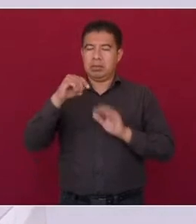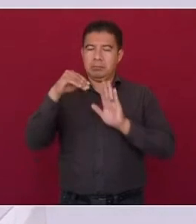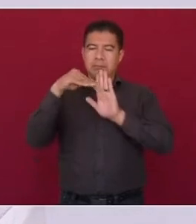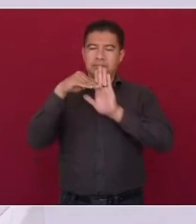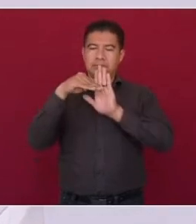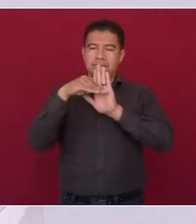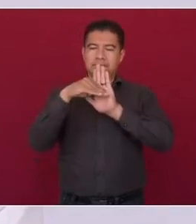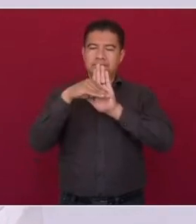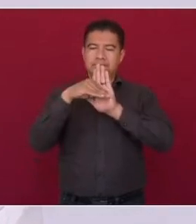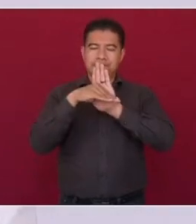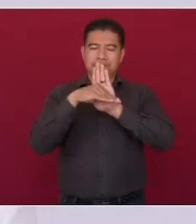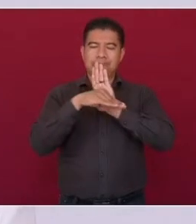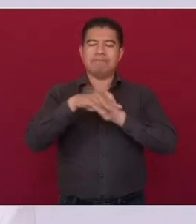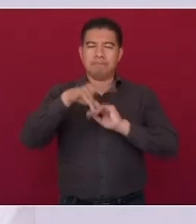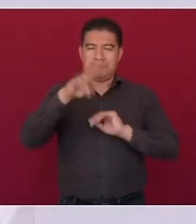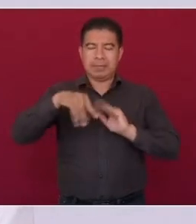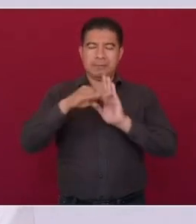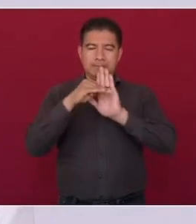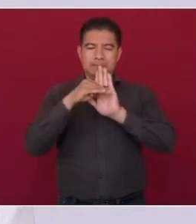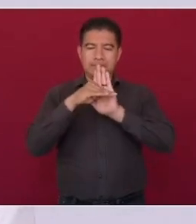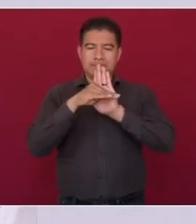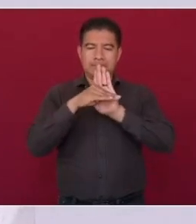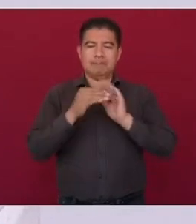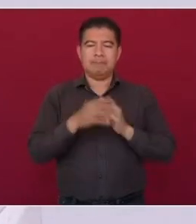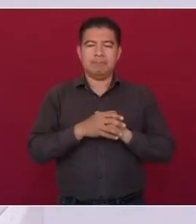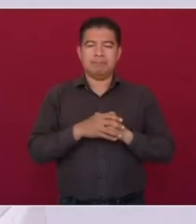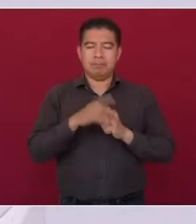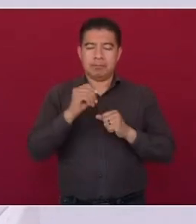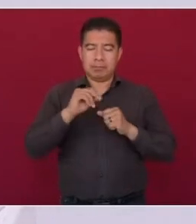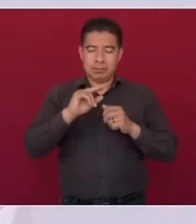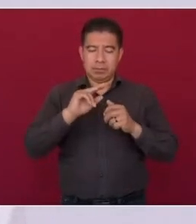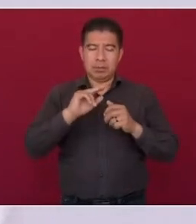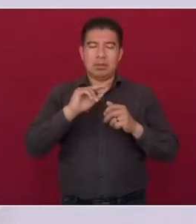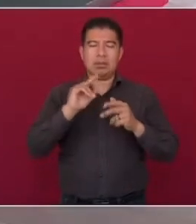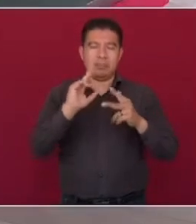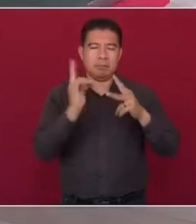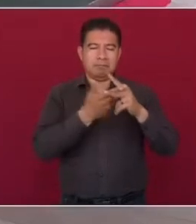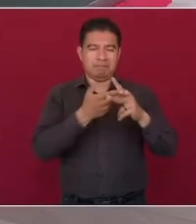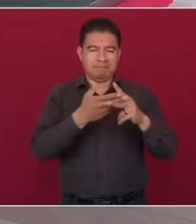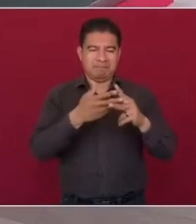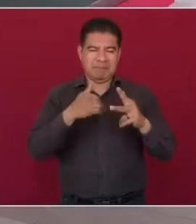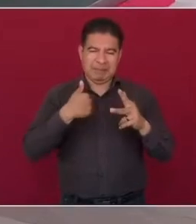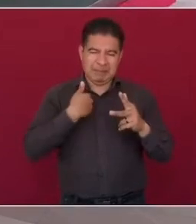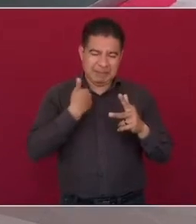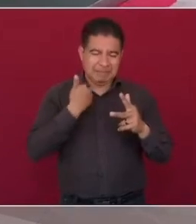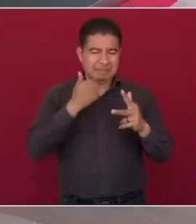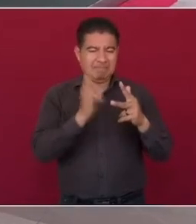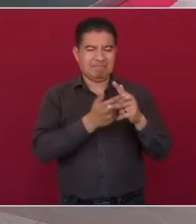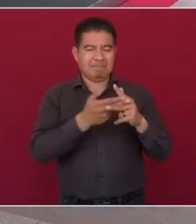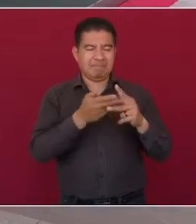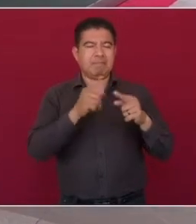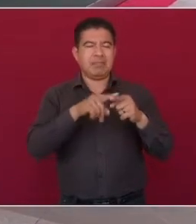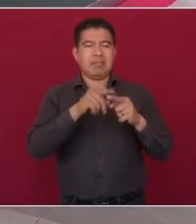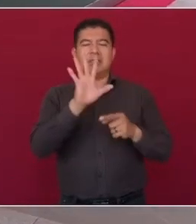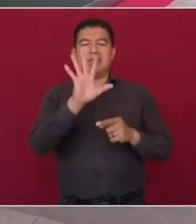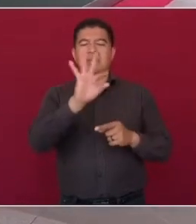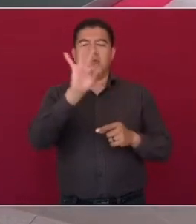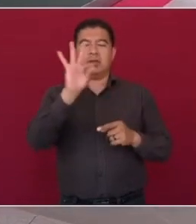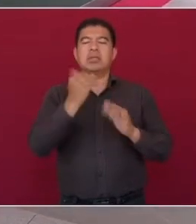baja, hay una disminución en homicidios dolosos del